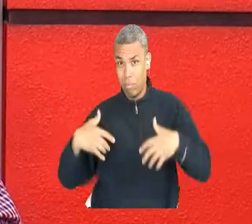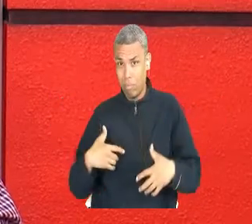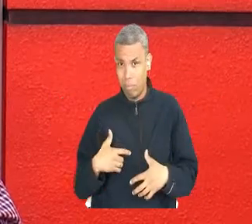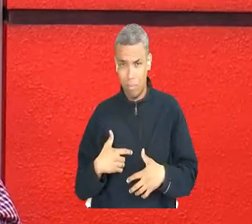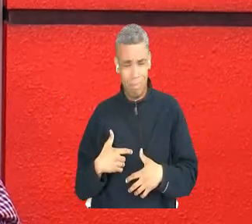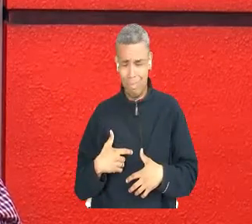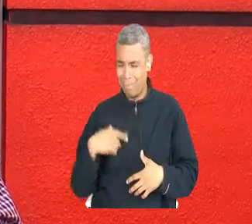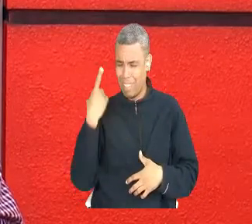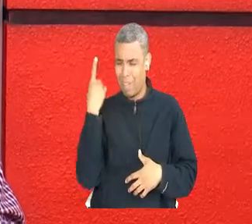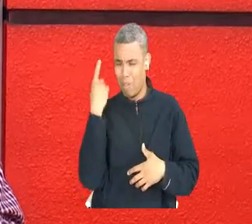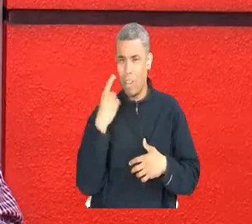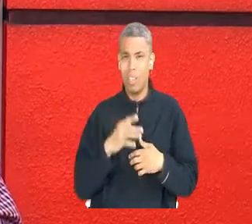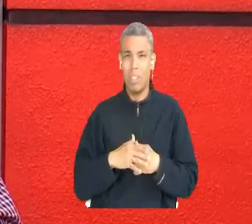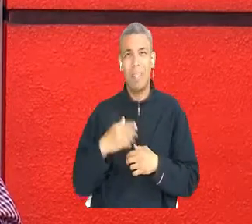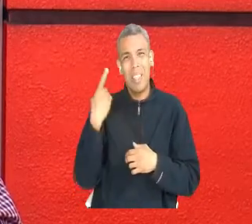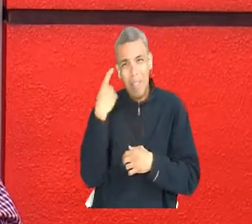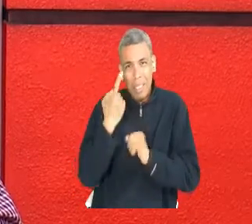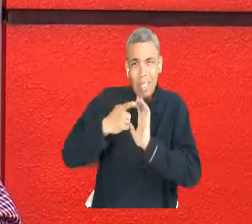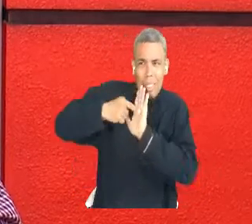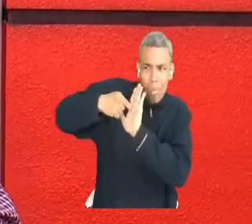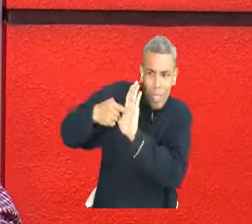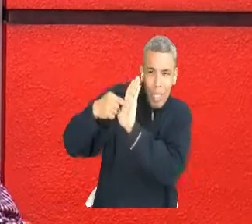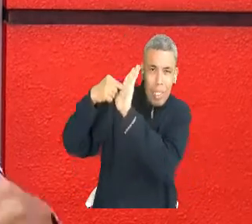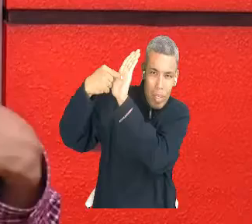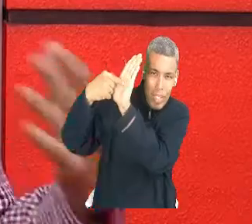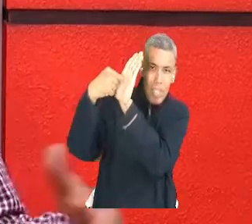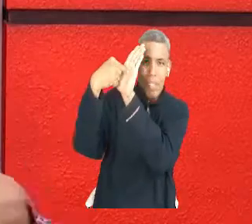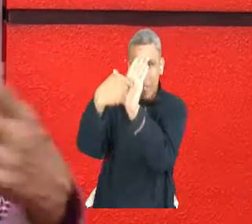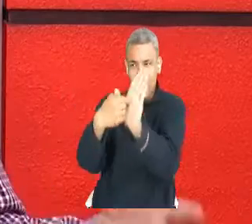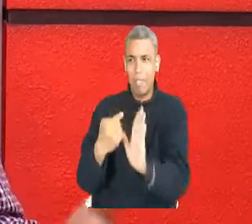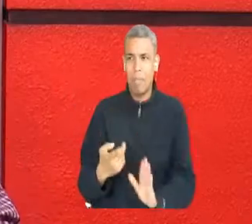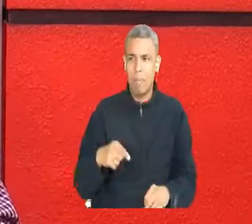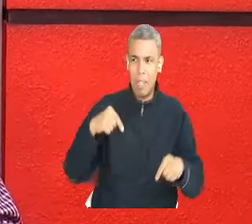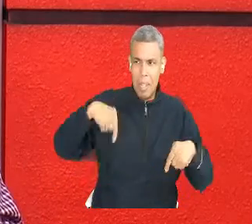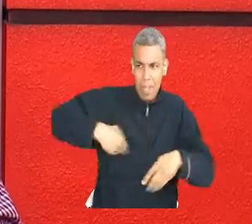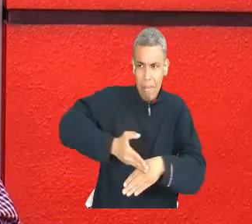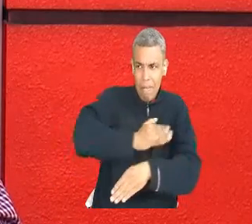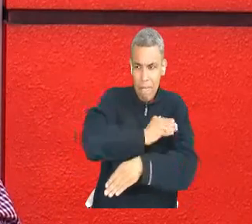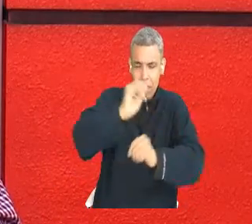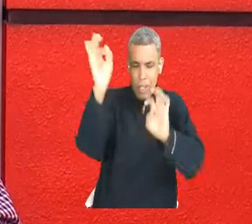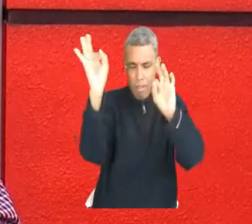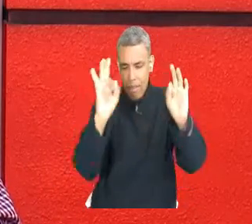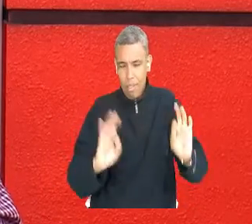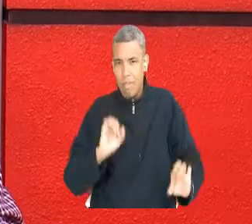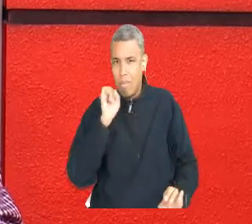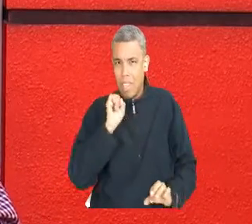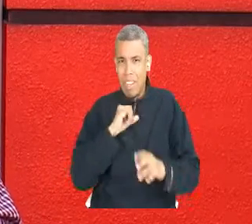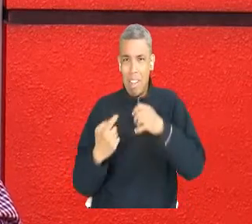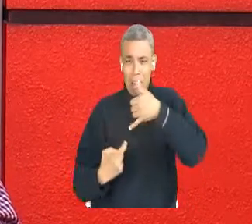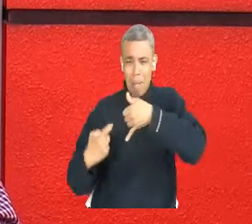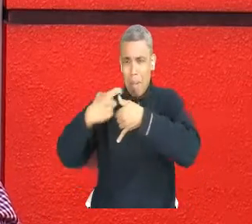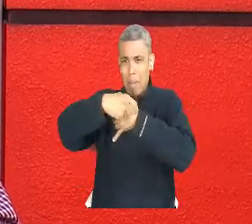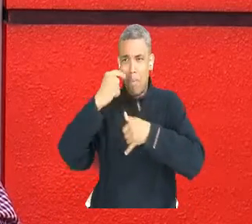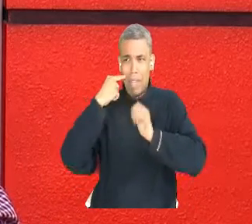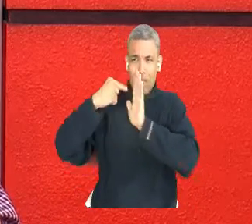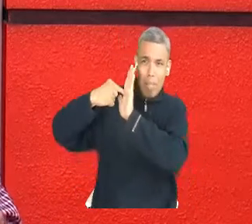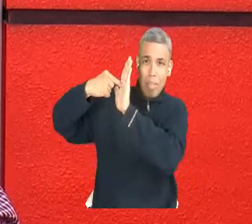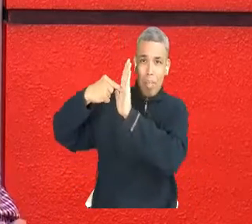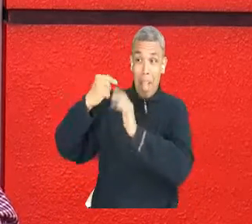desarrollar turismo hay muchos eventos que se han desarrollado que bueno por diferentes cosas deben ir desde la